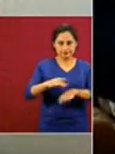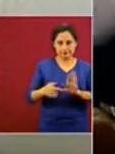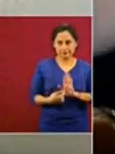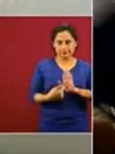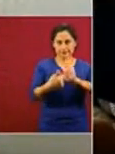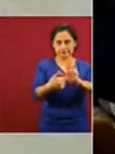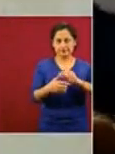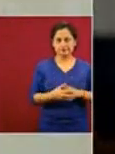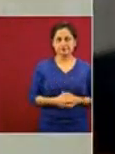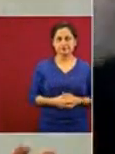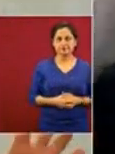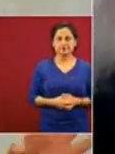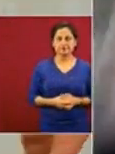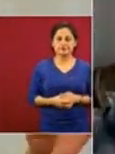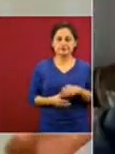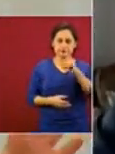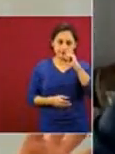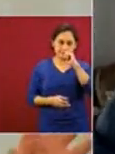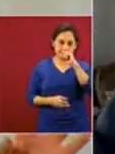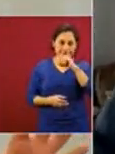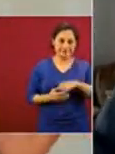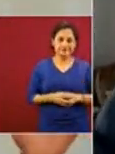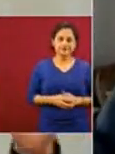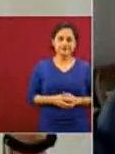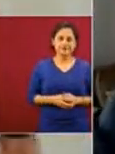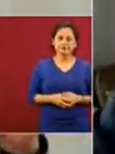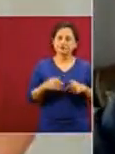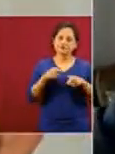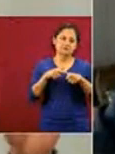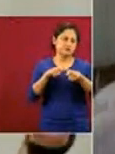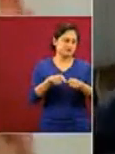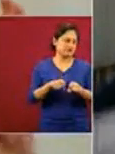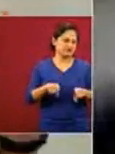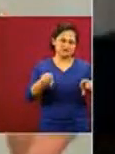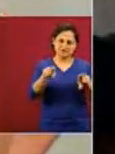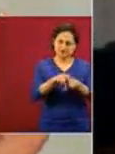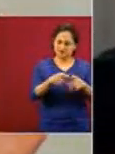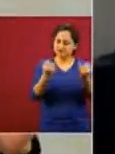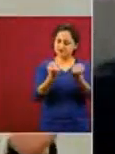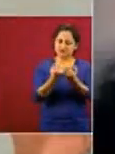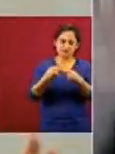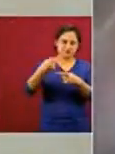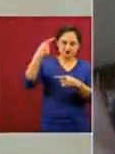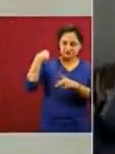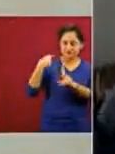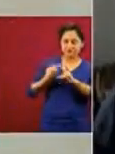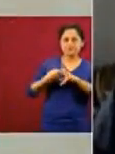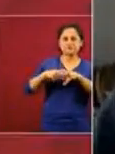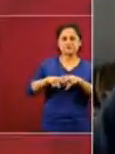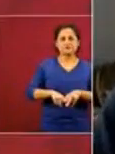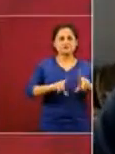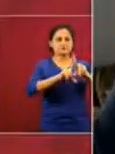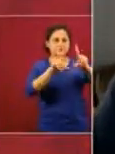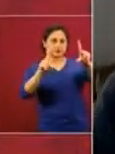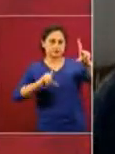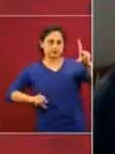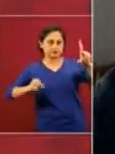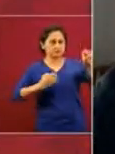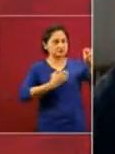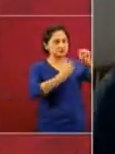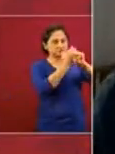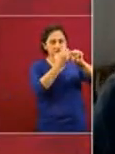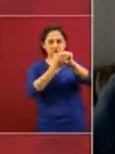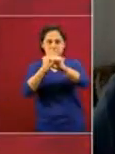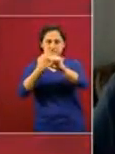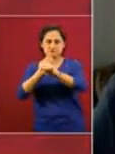arriba. Sus epidemias locales, como dice el doctor López-Gatell, van a la alza en 23 estados. Esto es el 71